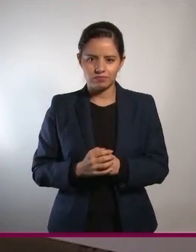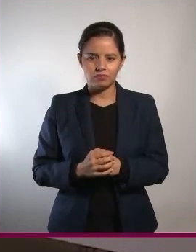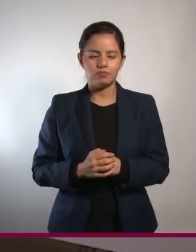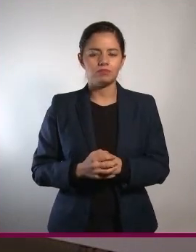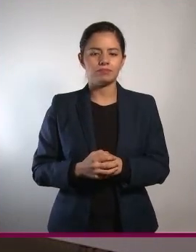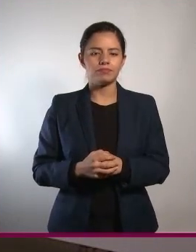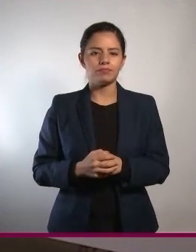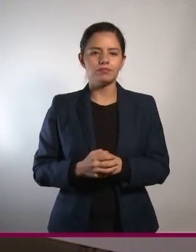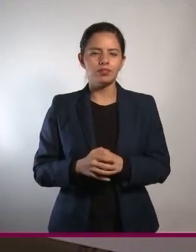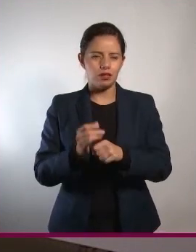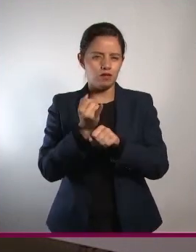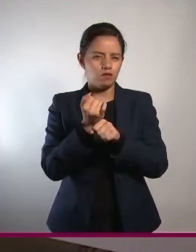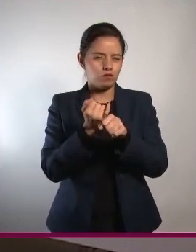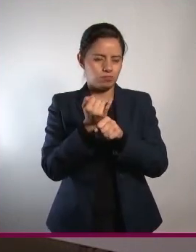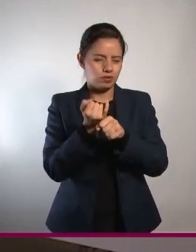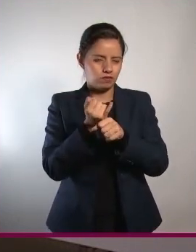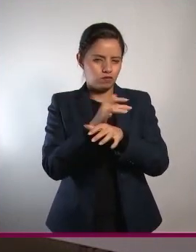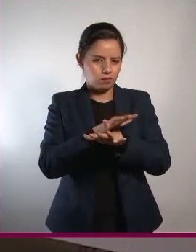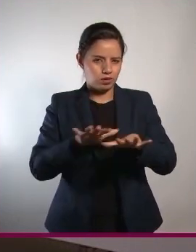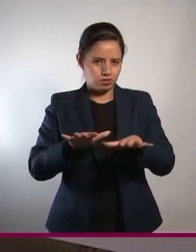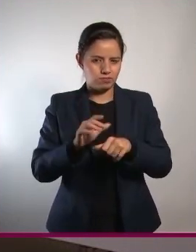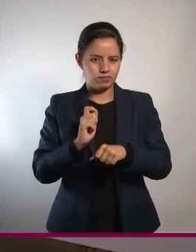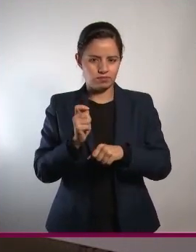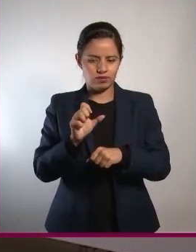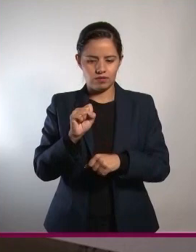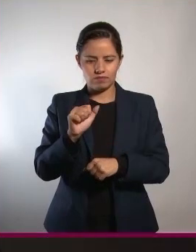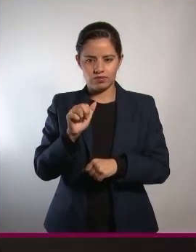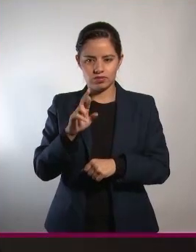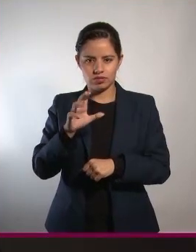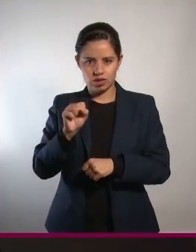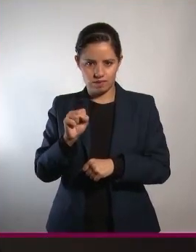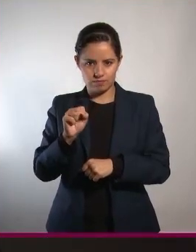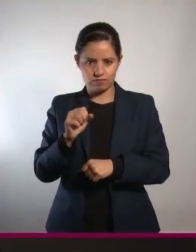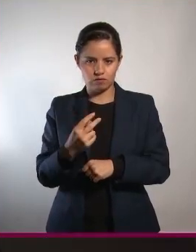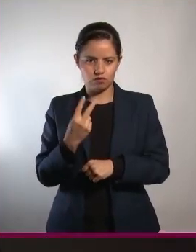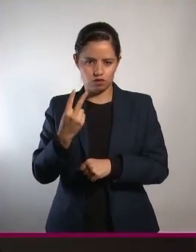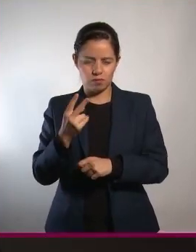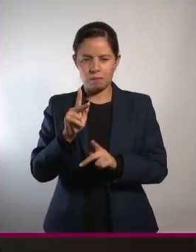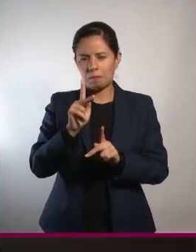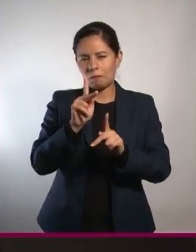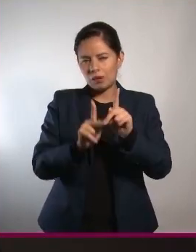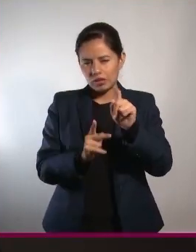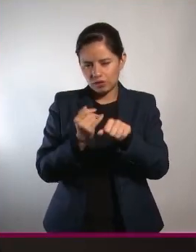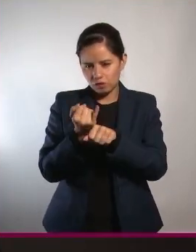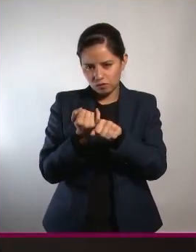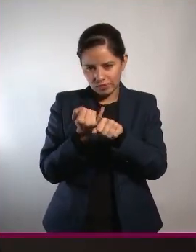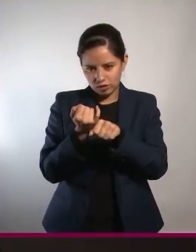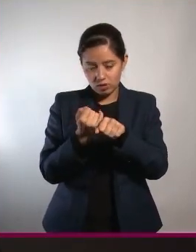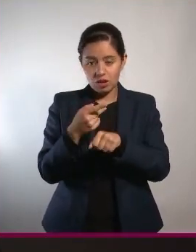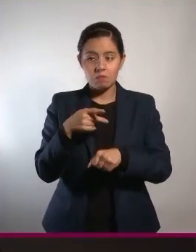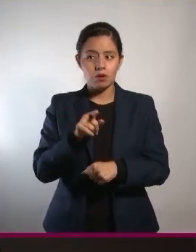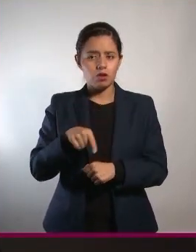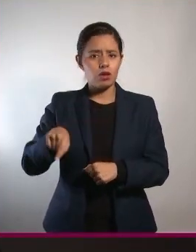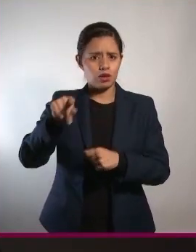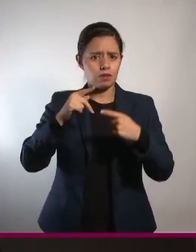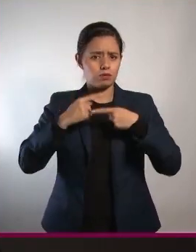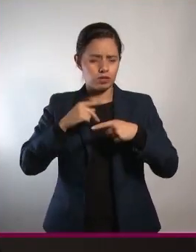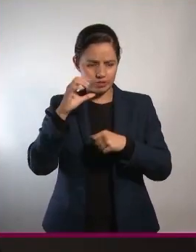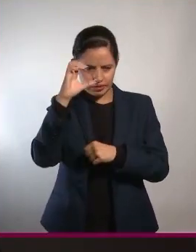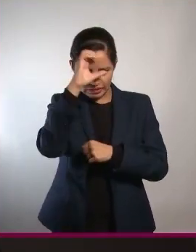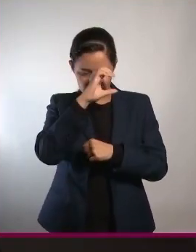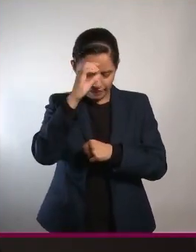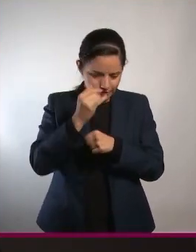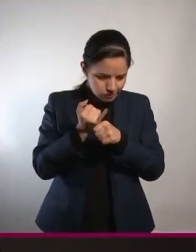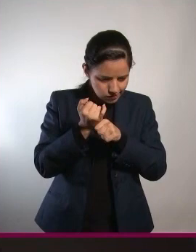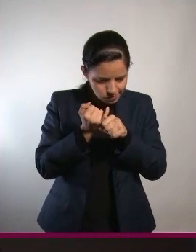sobre la inmunopatogénesis del SARS-CoV-2 es parcial. Sin embargo, los científicos de todo el mundo están generando cada día nueva información. Es